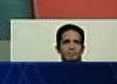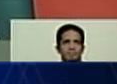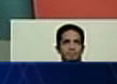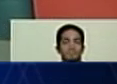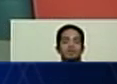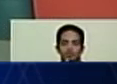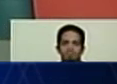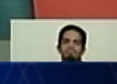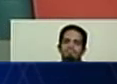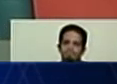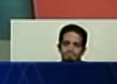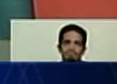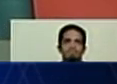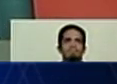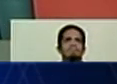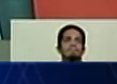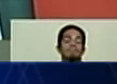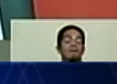Reitero, qué felicidad